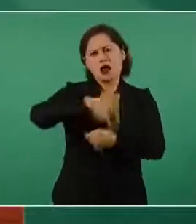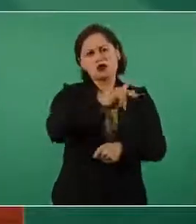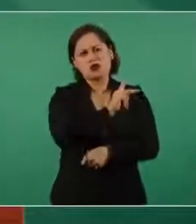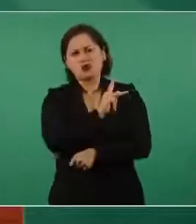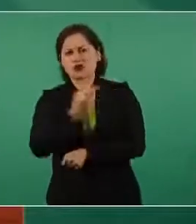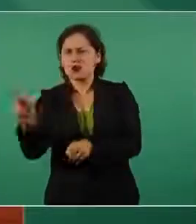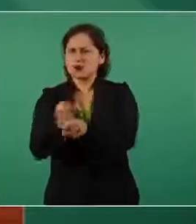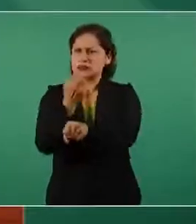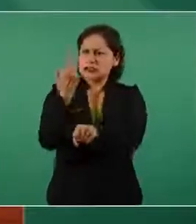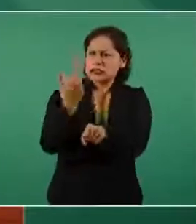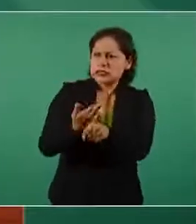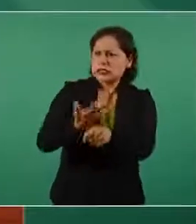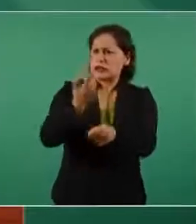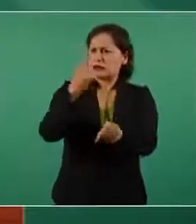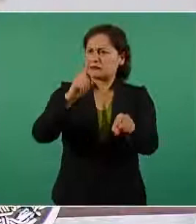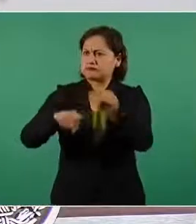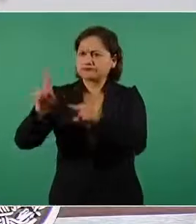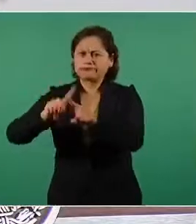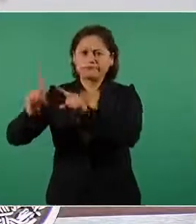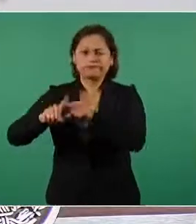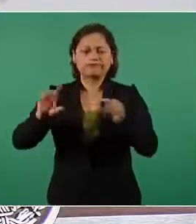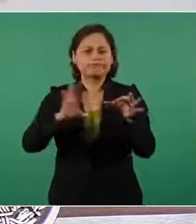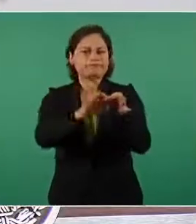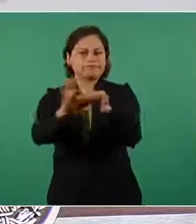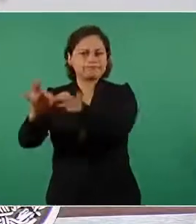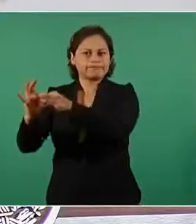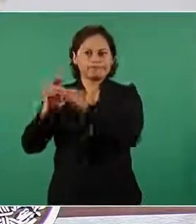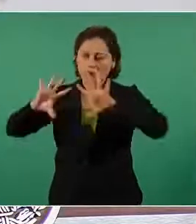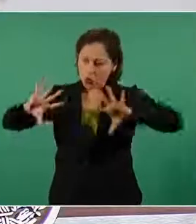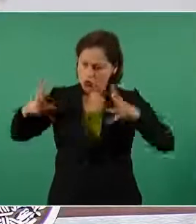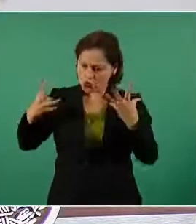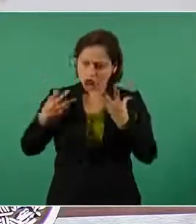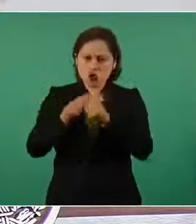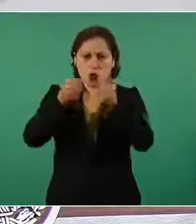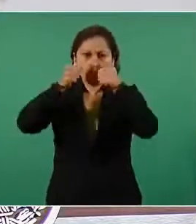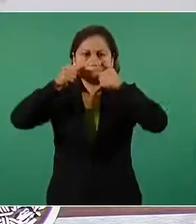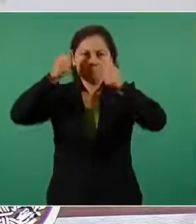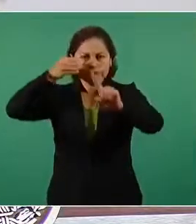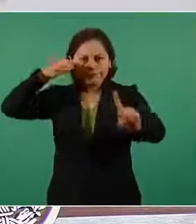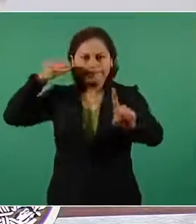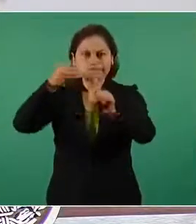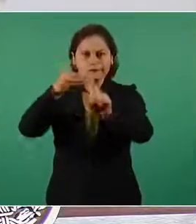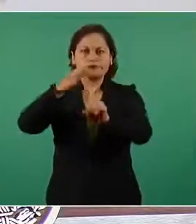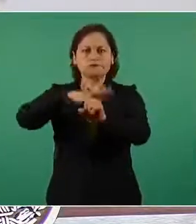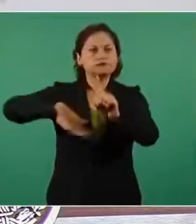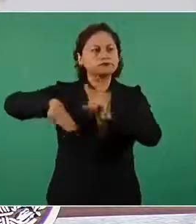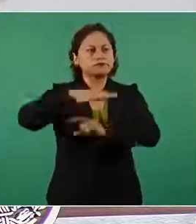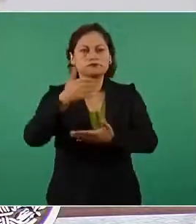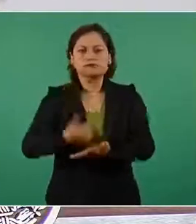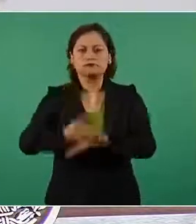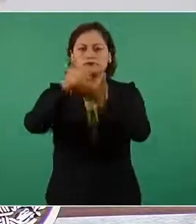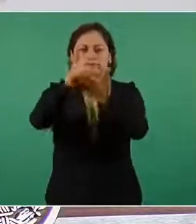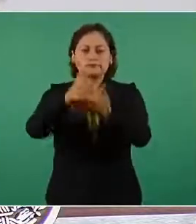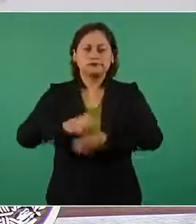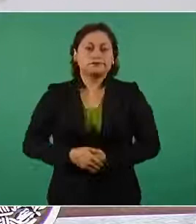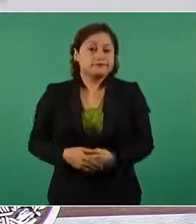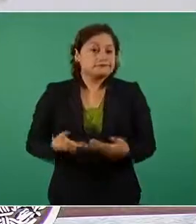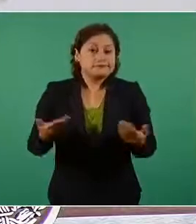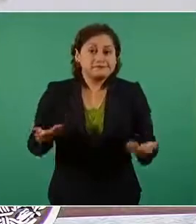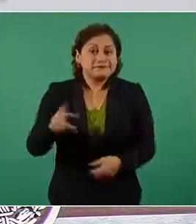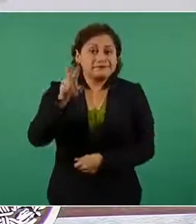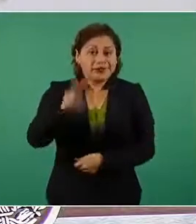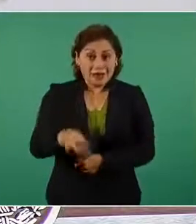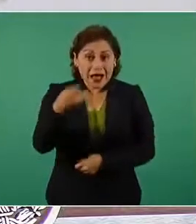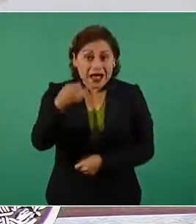manera todos estamos involucrados cuando hay un fenómeno natural y todos están siempre alertas, ayudando. Esto nunca